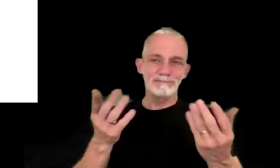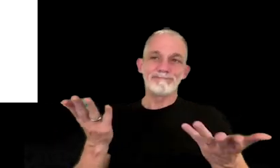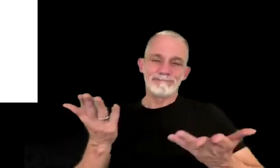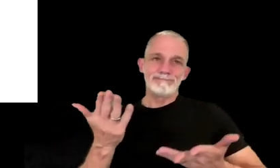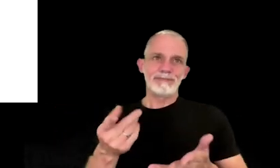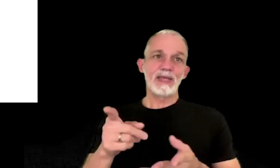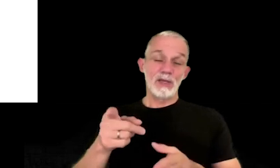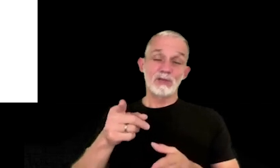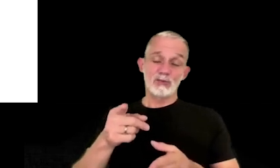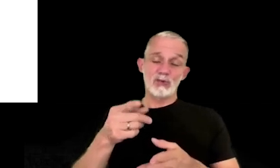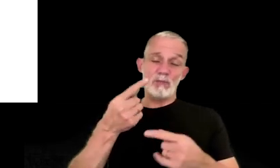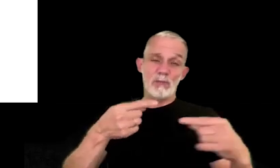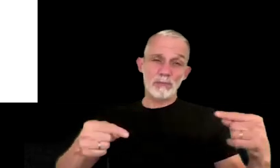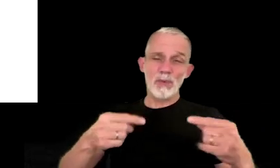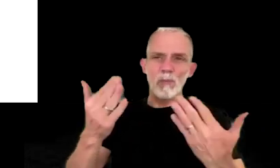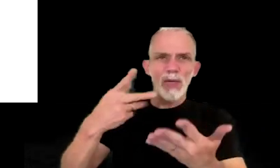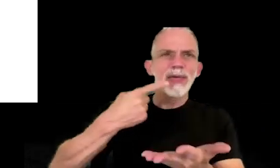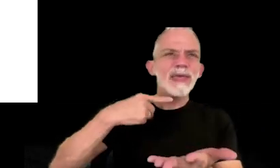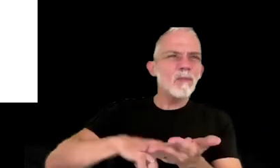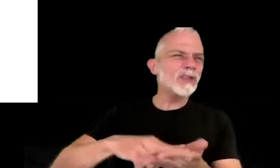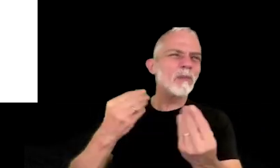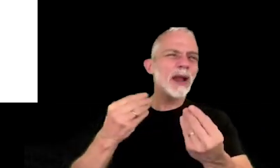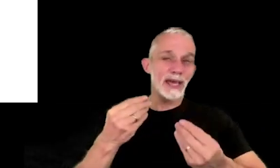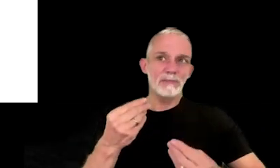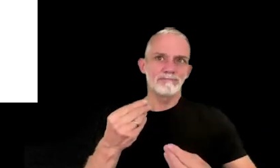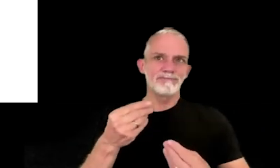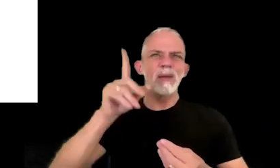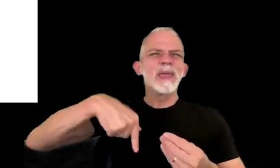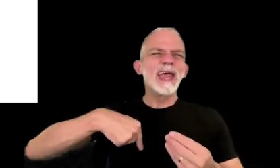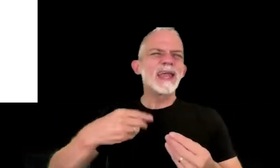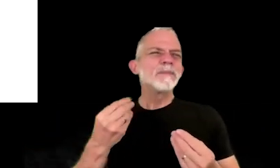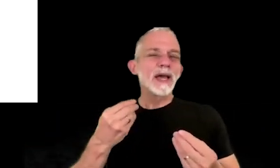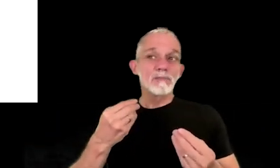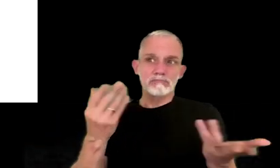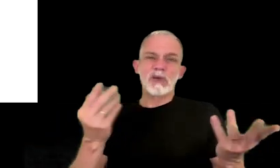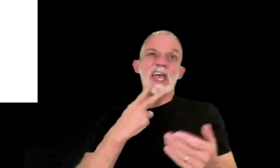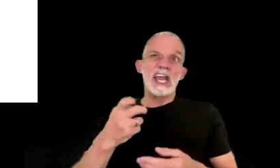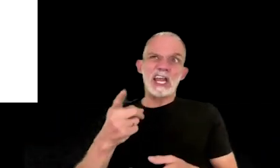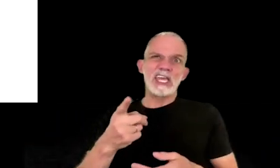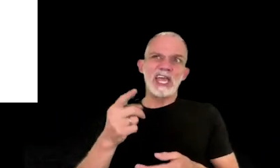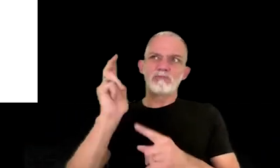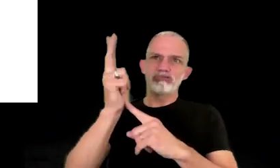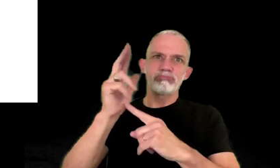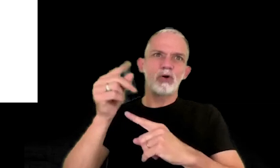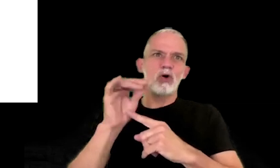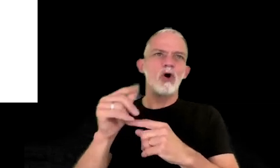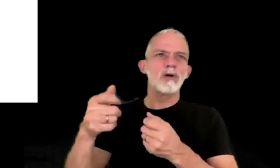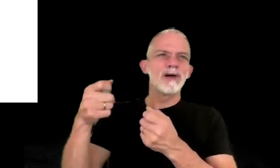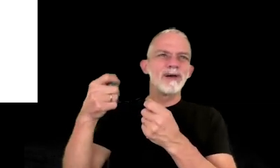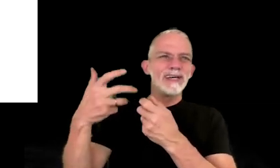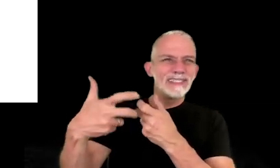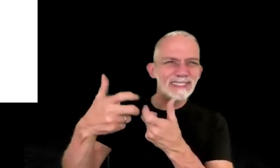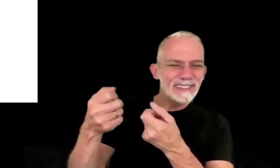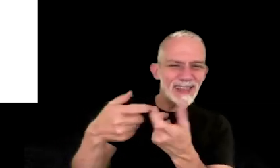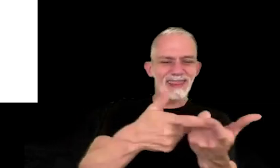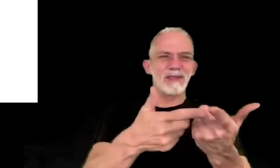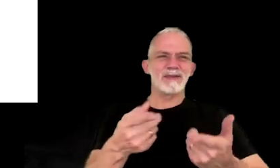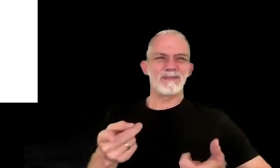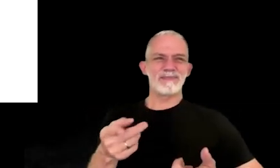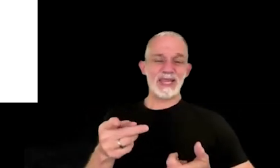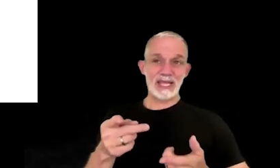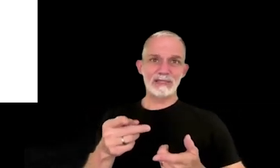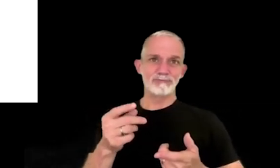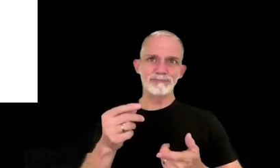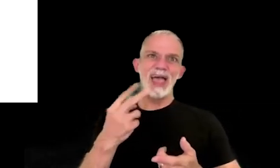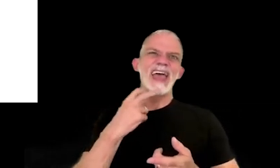Básicamente, o la posibilidad de aplicar tributo ambiental, ¿por qué se genera? Y por la energía y el transporte, ¿está bien? Todo el tema de la matriz de energía es